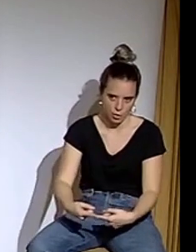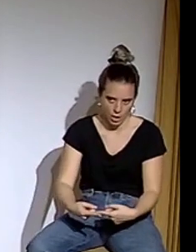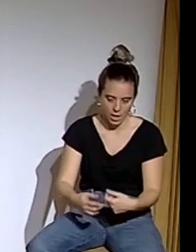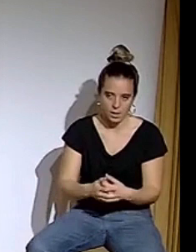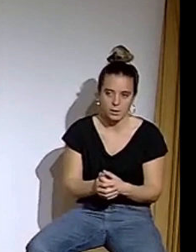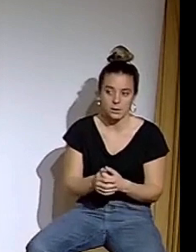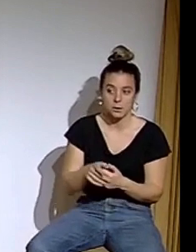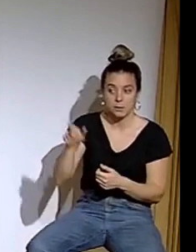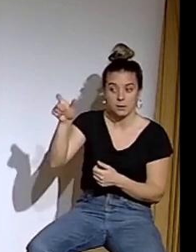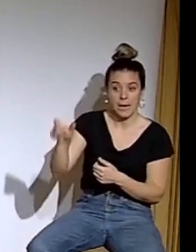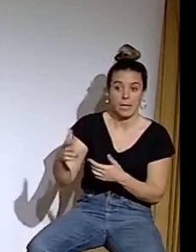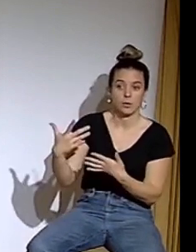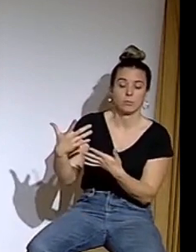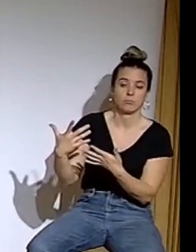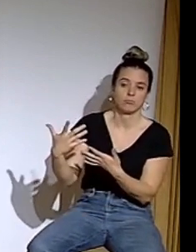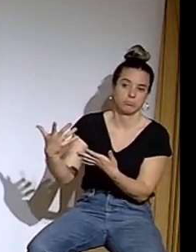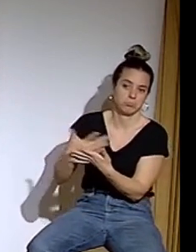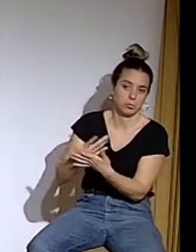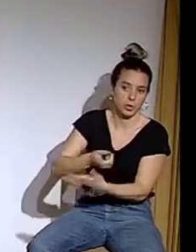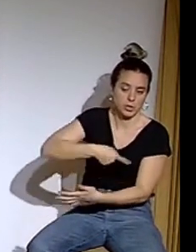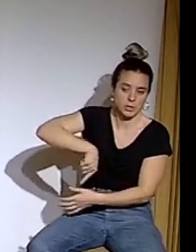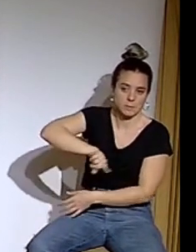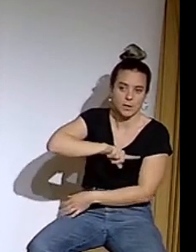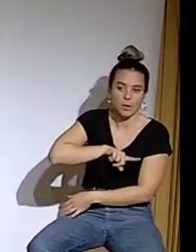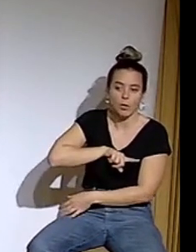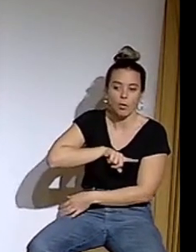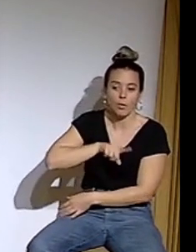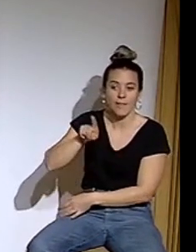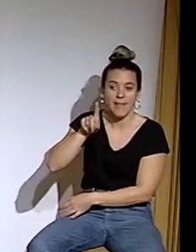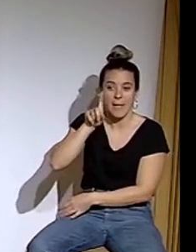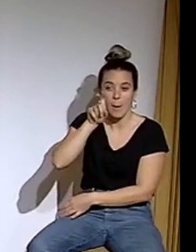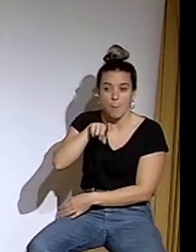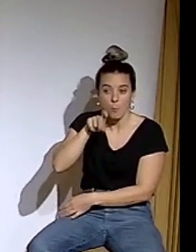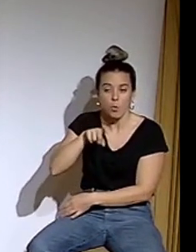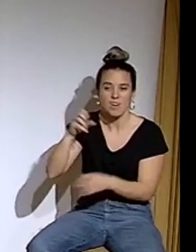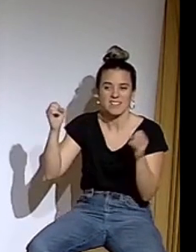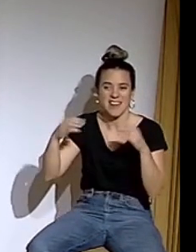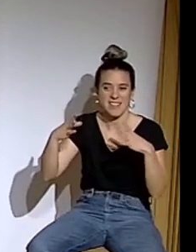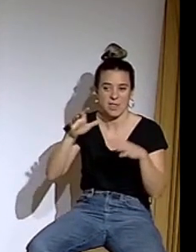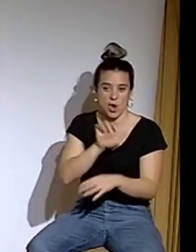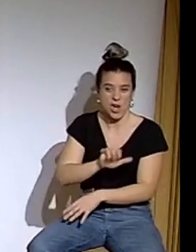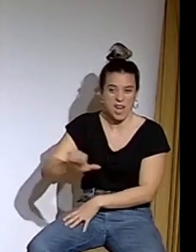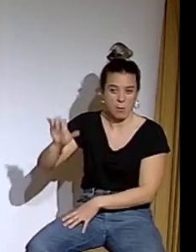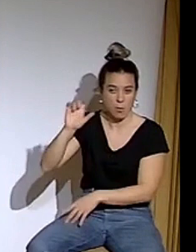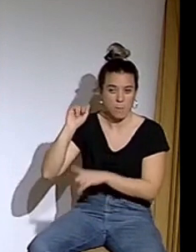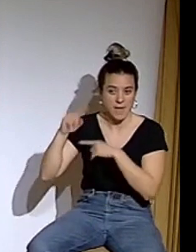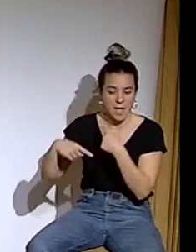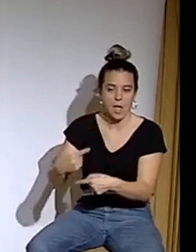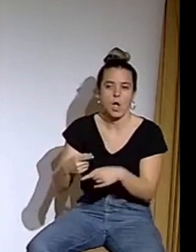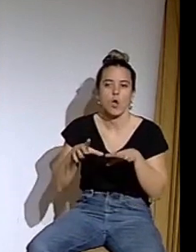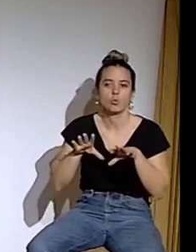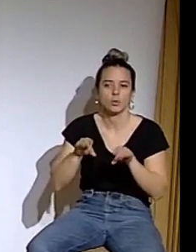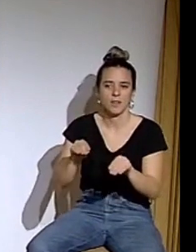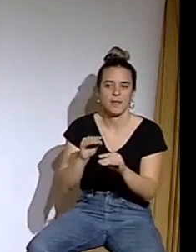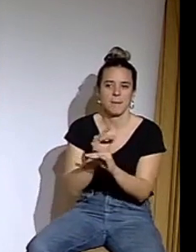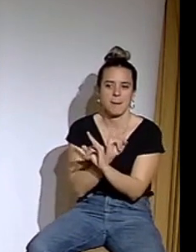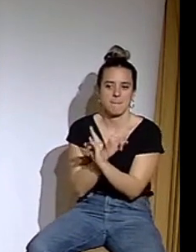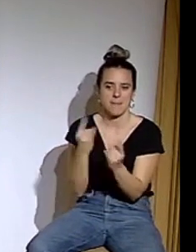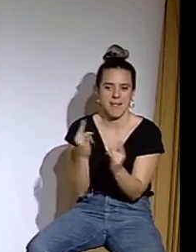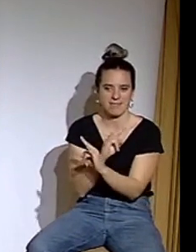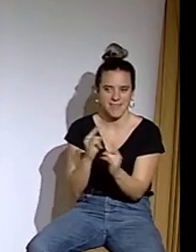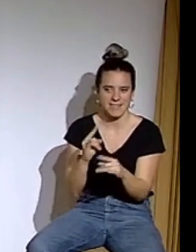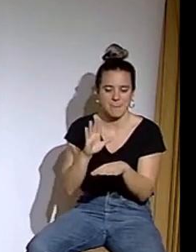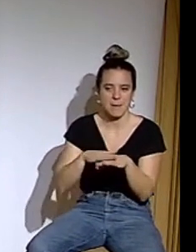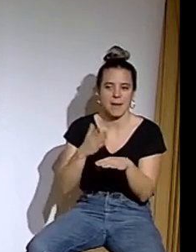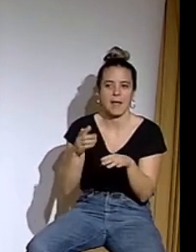era la Cómo es que las brujas de la tradición Europea tradicional utilizaban las plantas para Para el